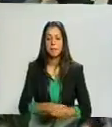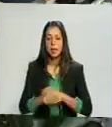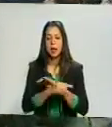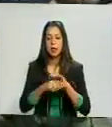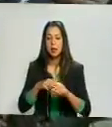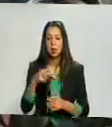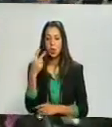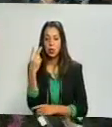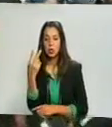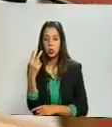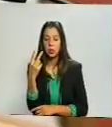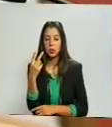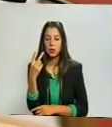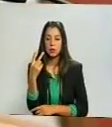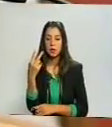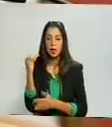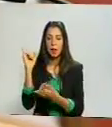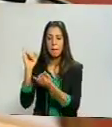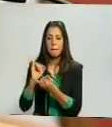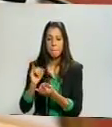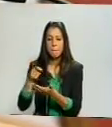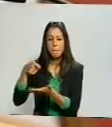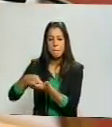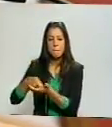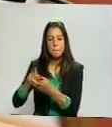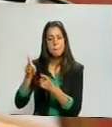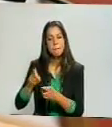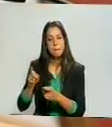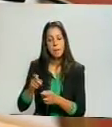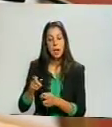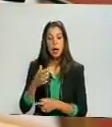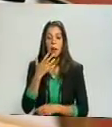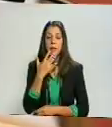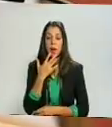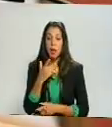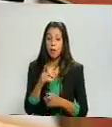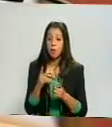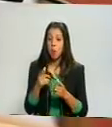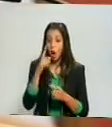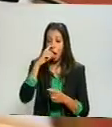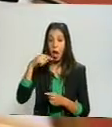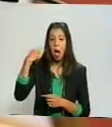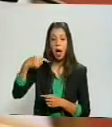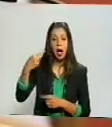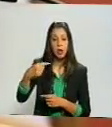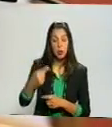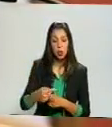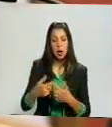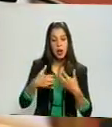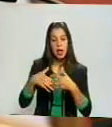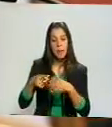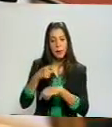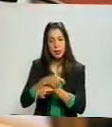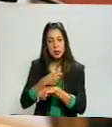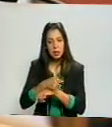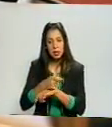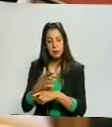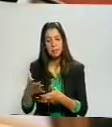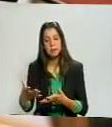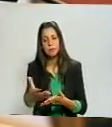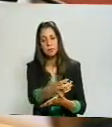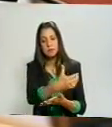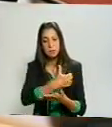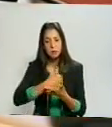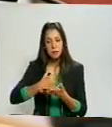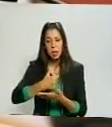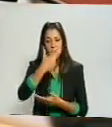Artículo 2. Tarifa rabable. Los enriquecimientos netos anuales de fuente territorial obtenidos por los